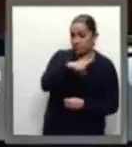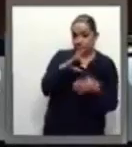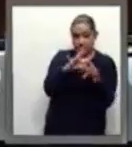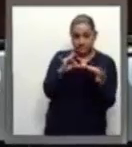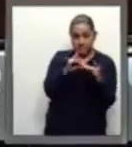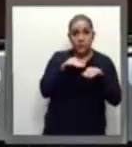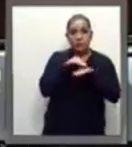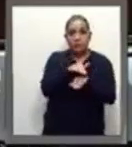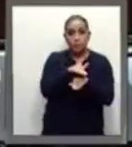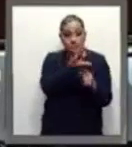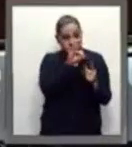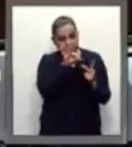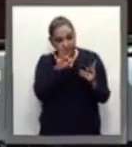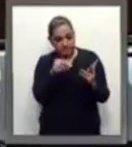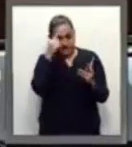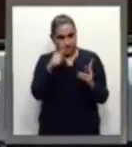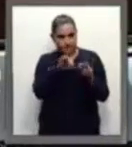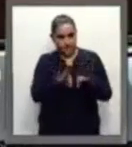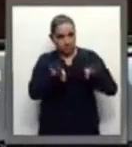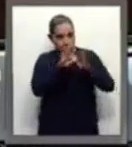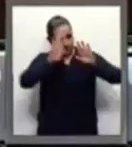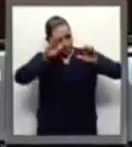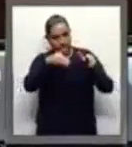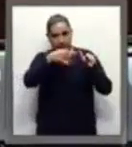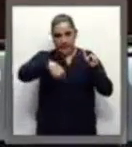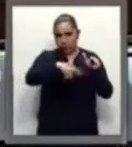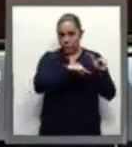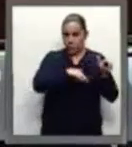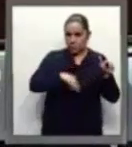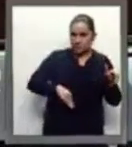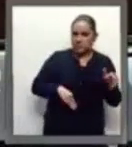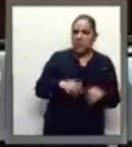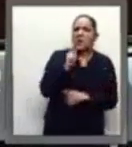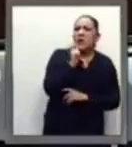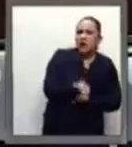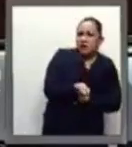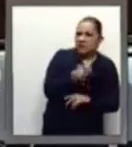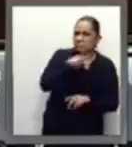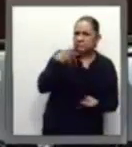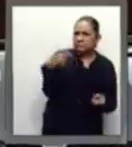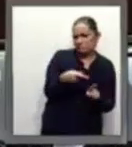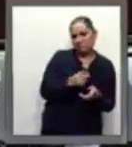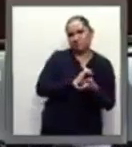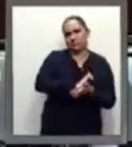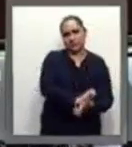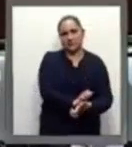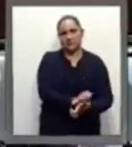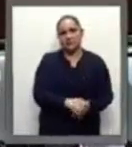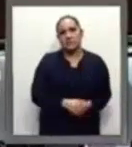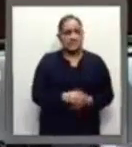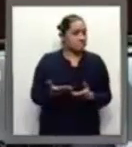priorizar a este número de municipios, realmente lo que se hace es discriminar. Por lo tanto, sentimos que es